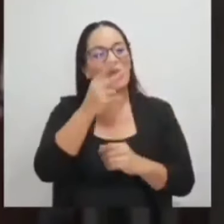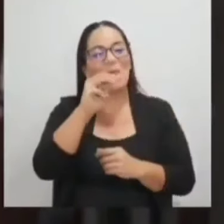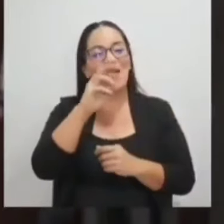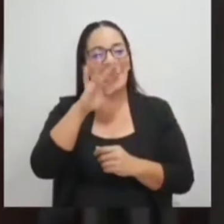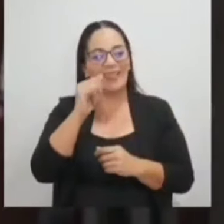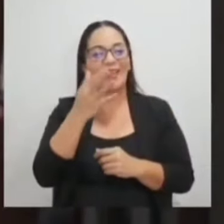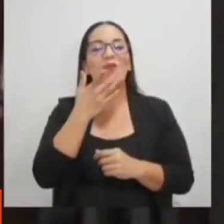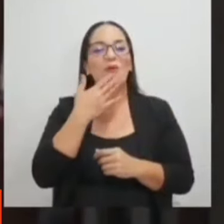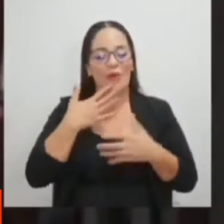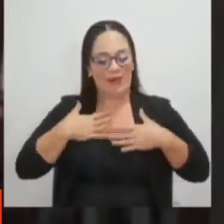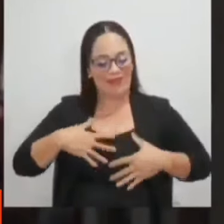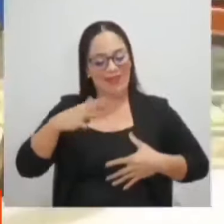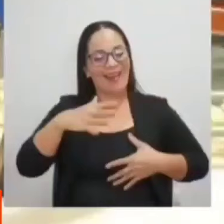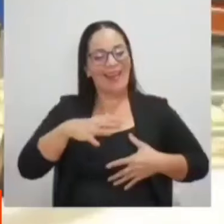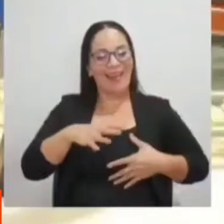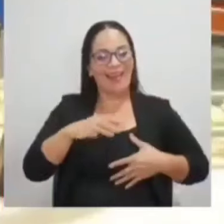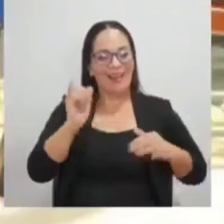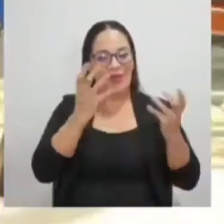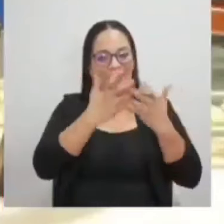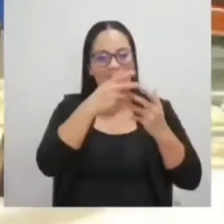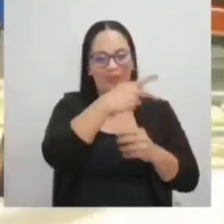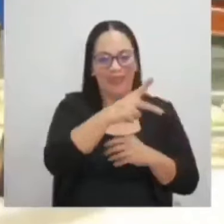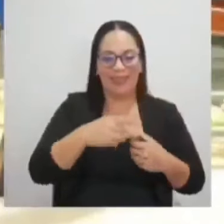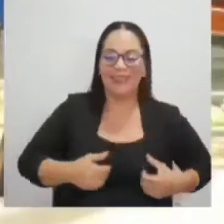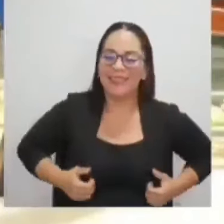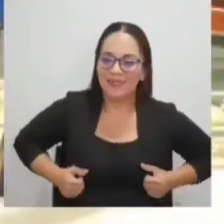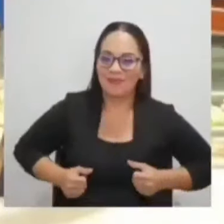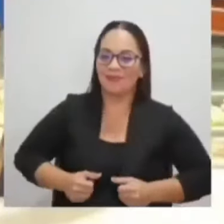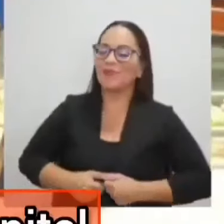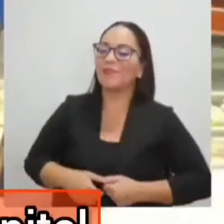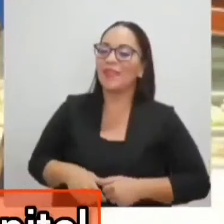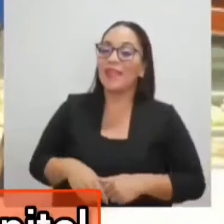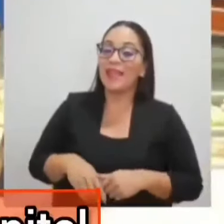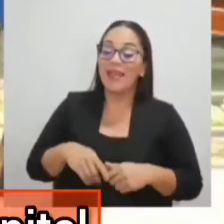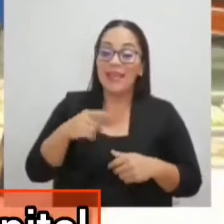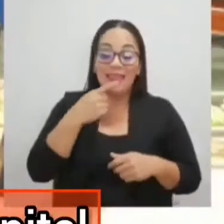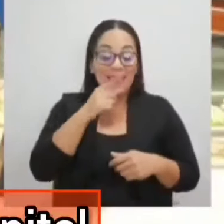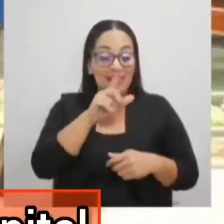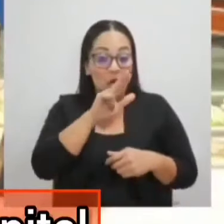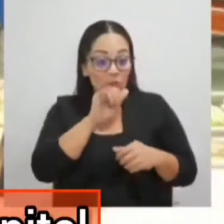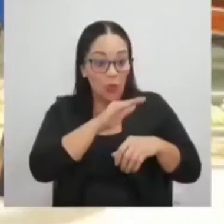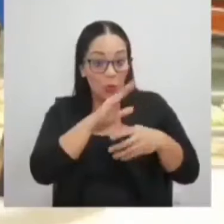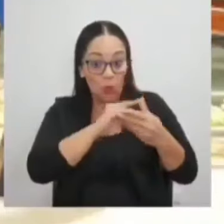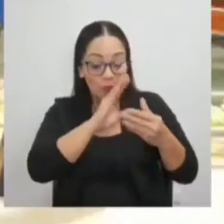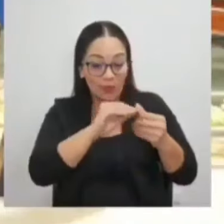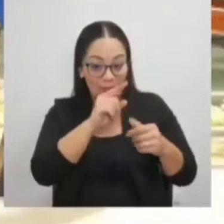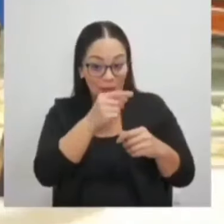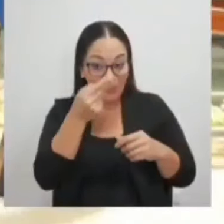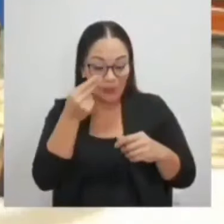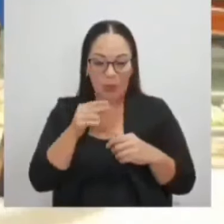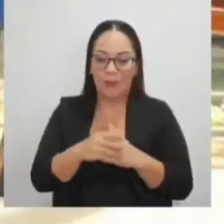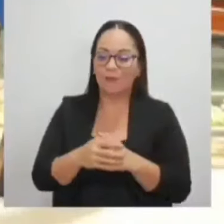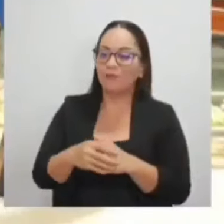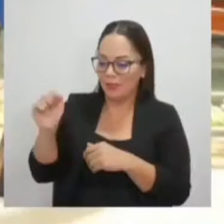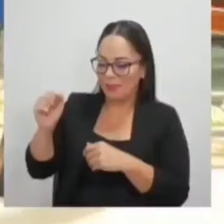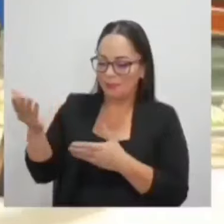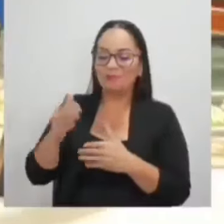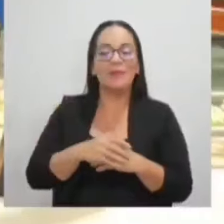Arenas. ¿Puedo contar una anécdota? Sí, señor, por favor. La carretera que pasa frente al hospital era